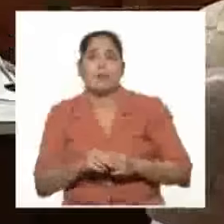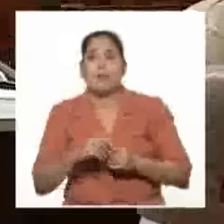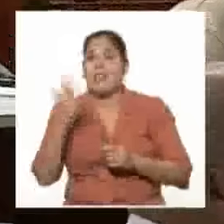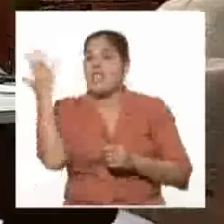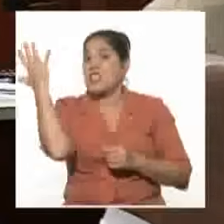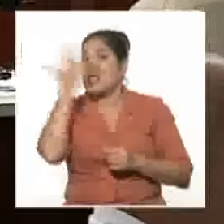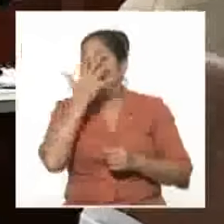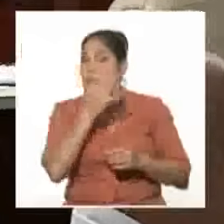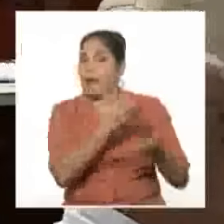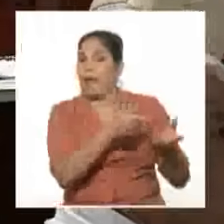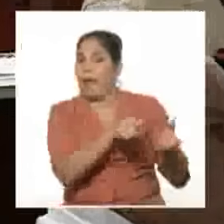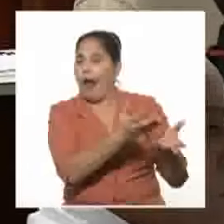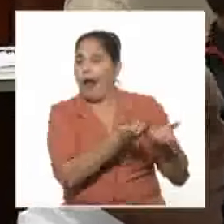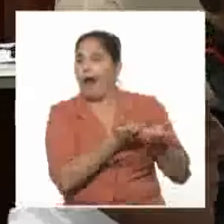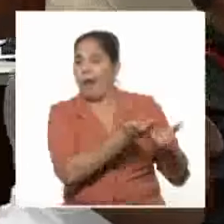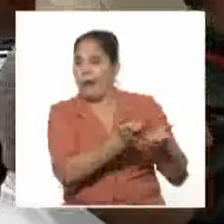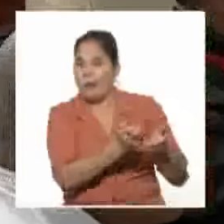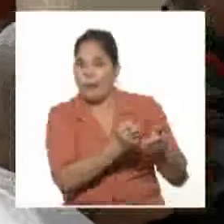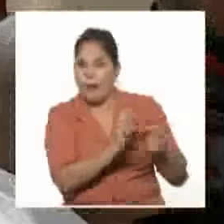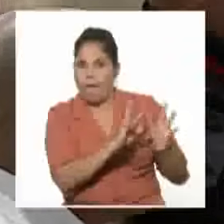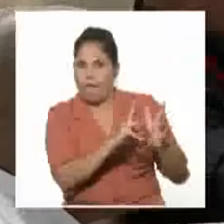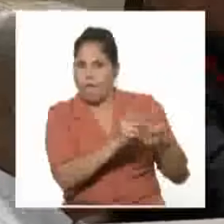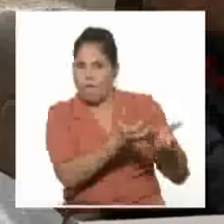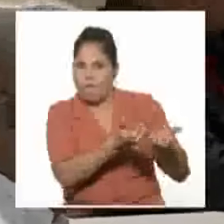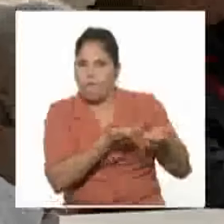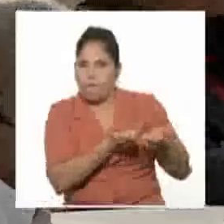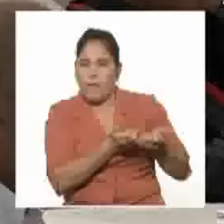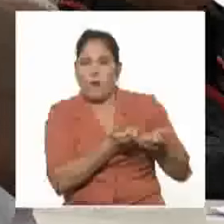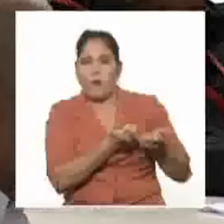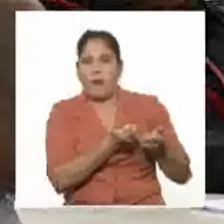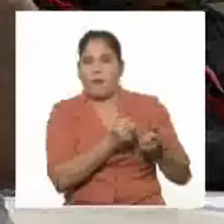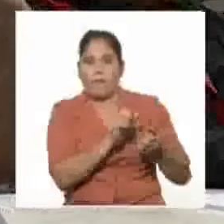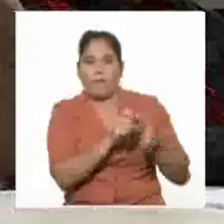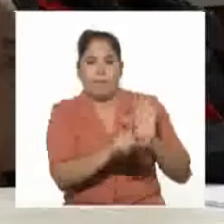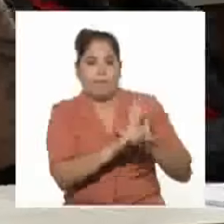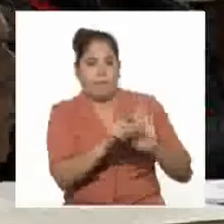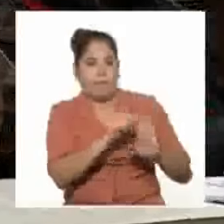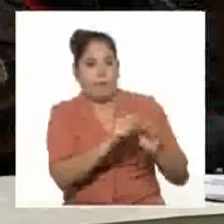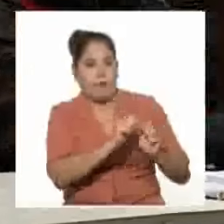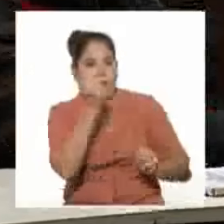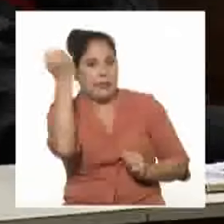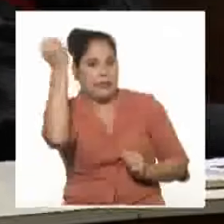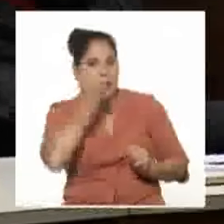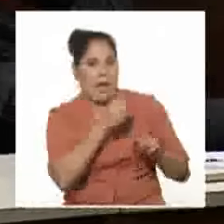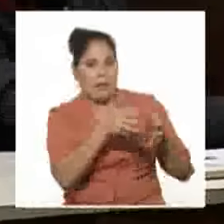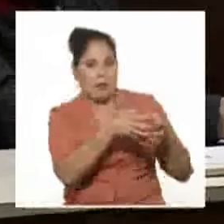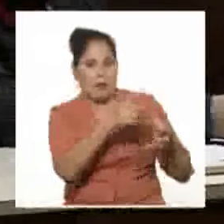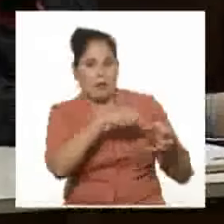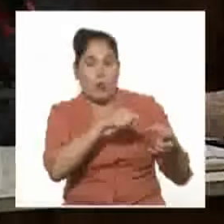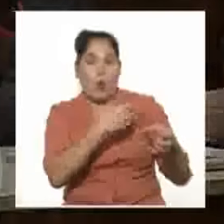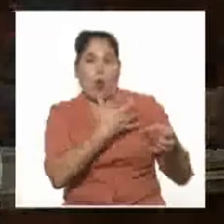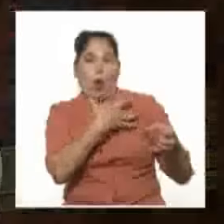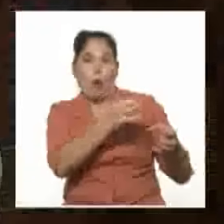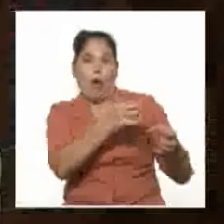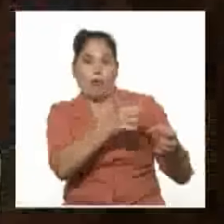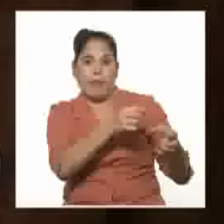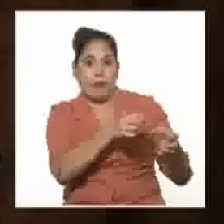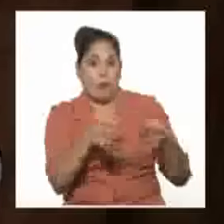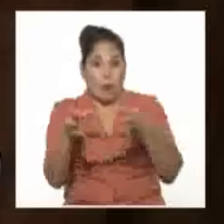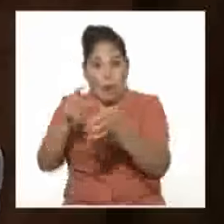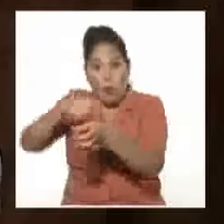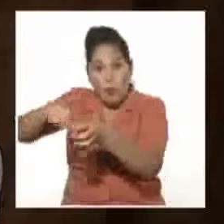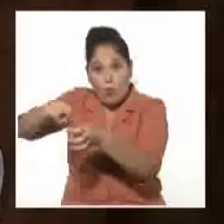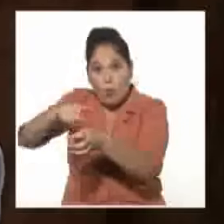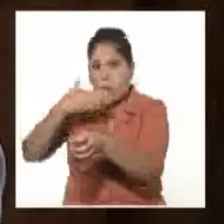de egoísmo, de ambición, de deslealtad, de traición o de cobardía. En